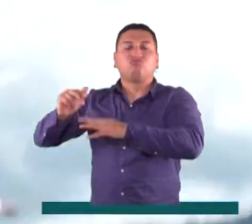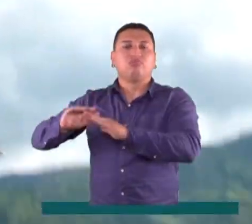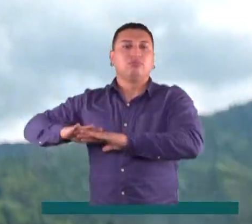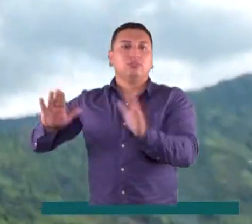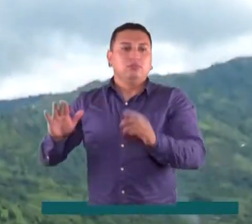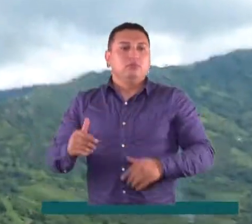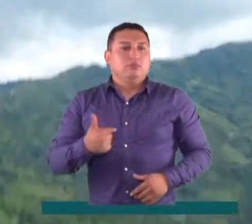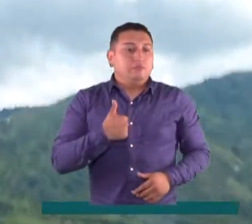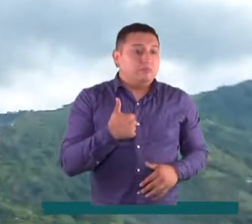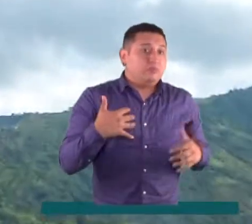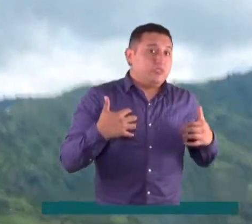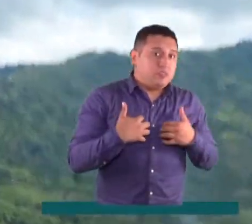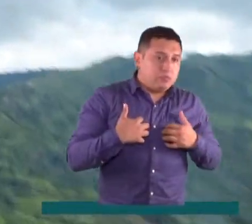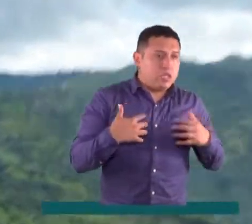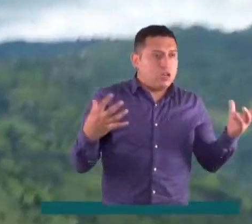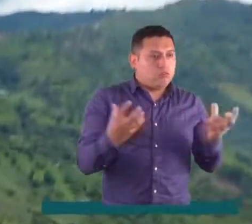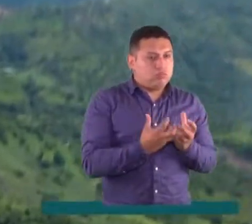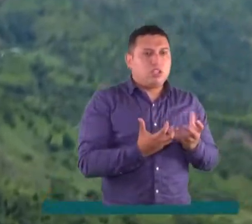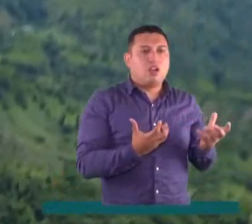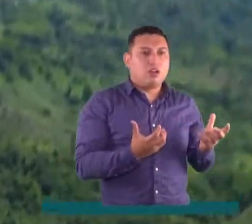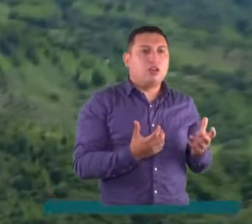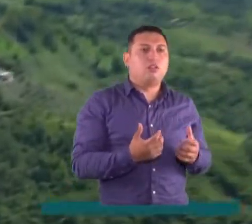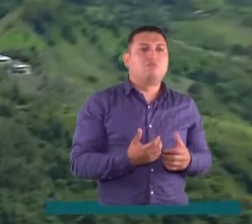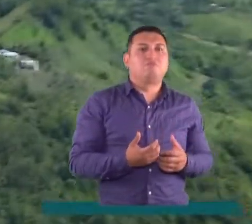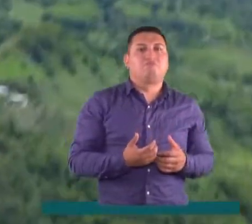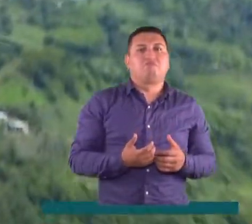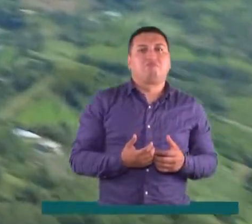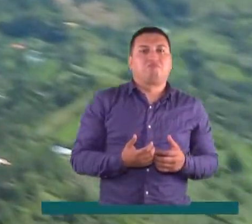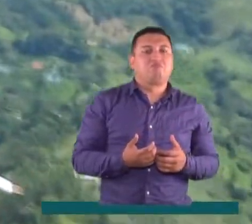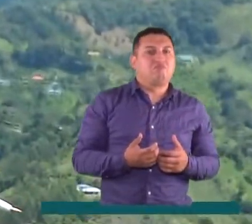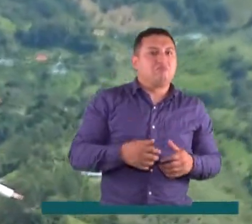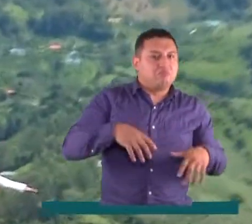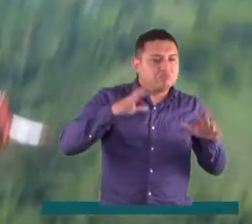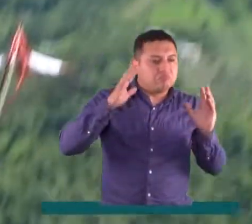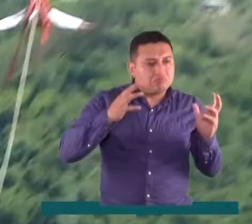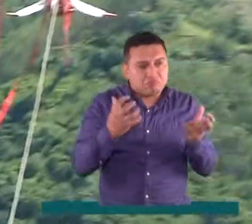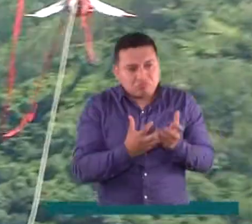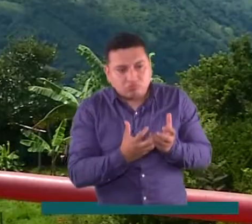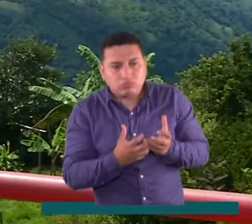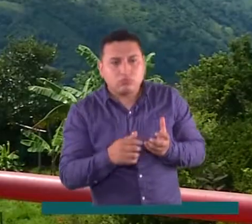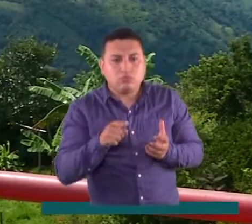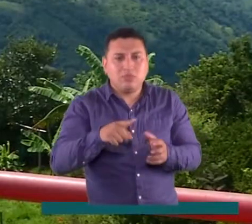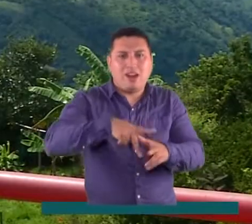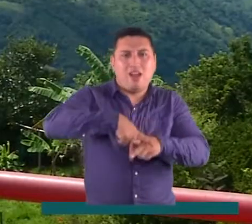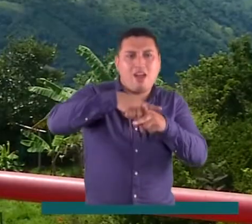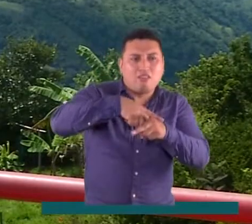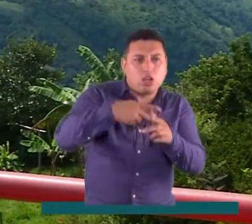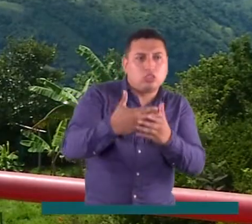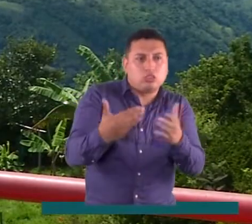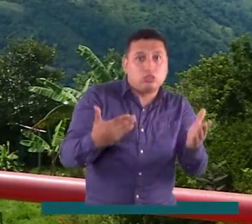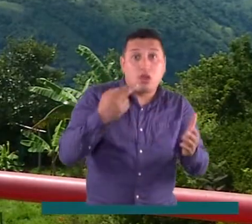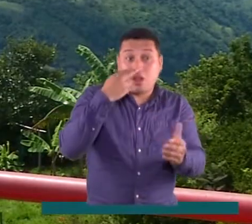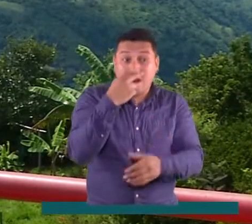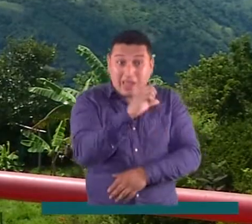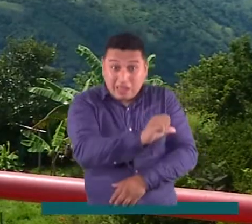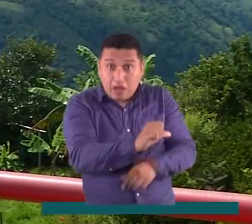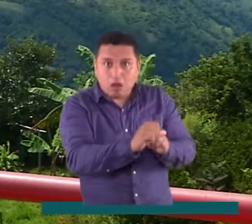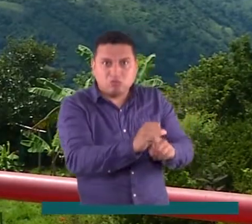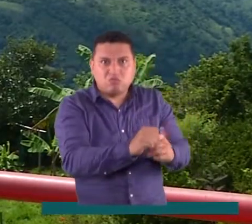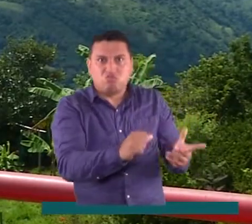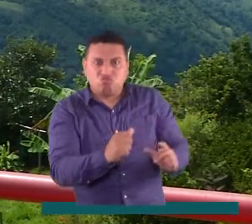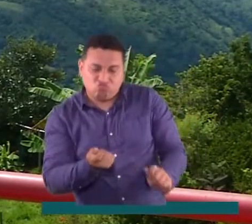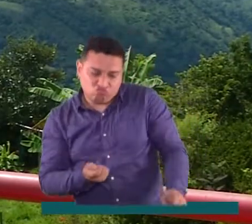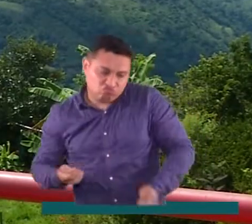En familia, todos con animales, con bestias, con caballos, subían el material, bloques,